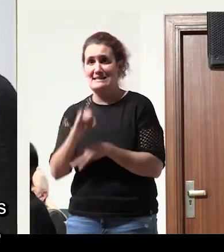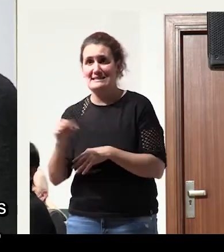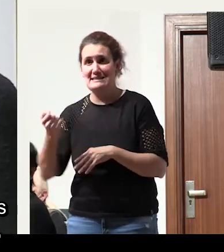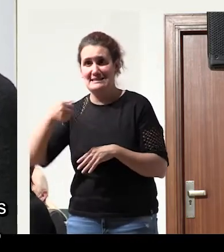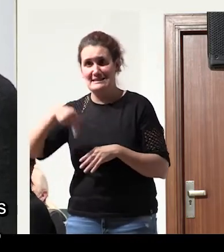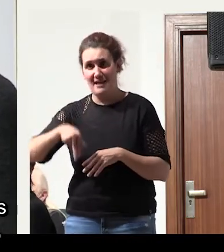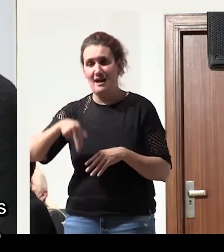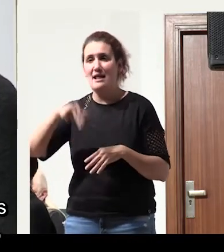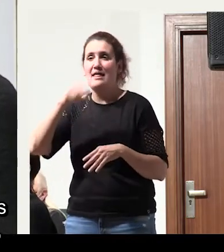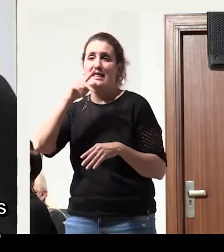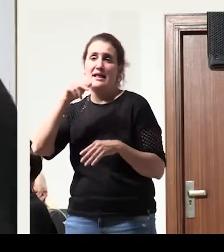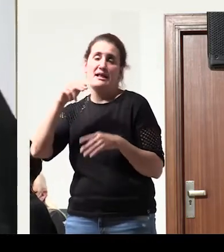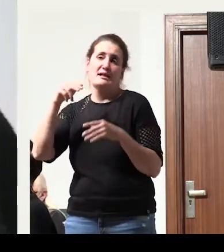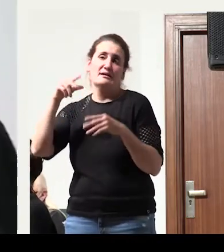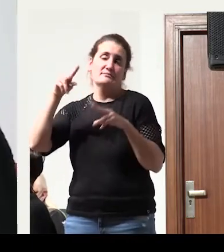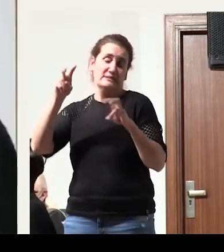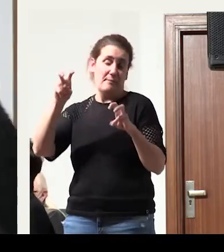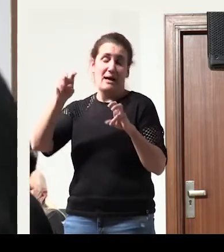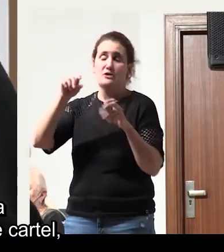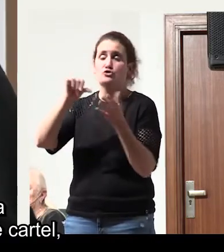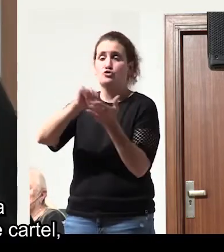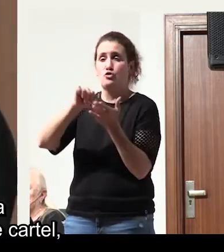centros socioculturales de mayores,